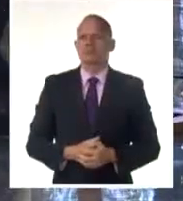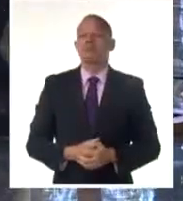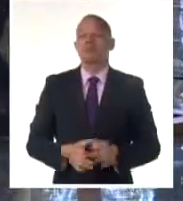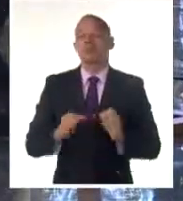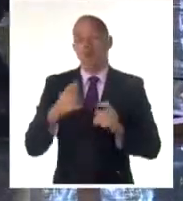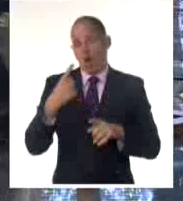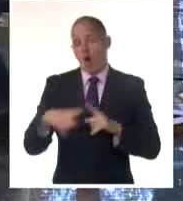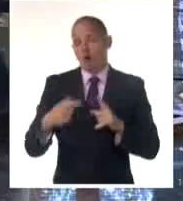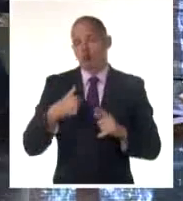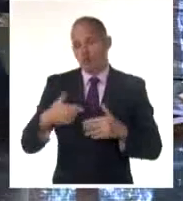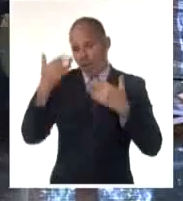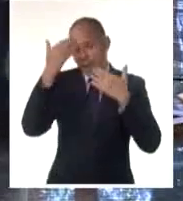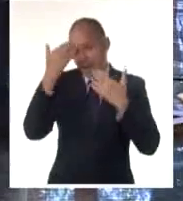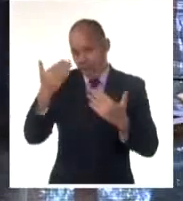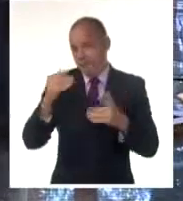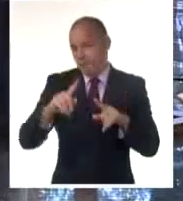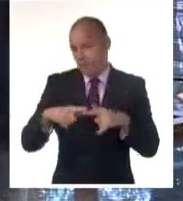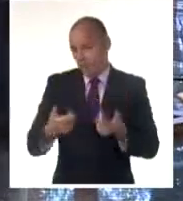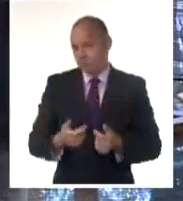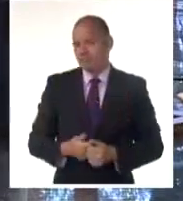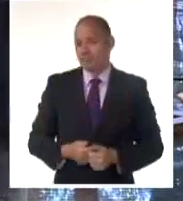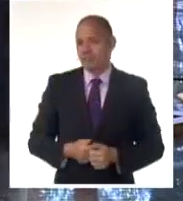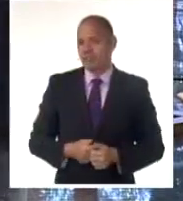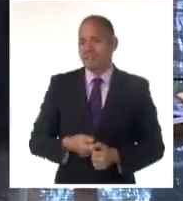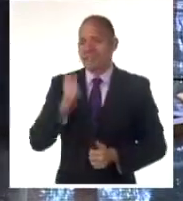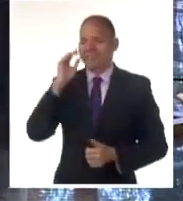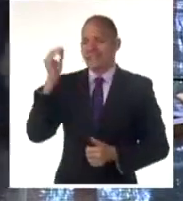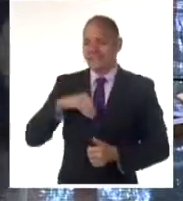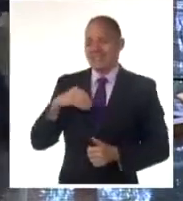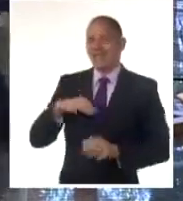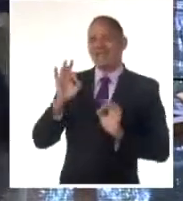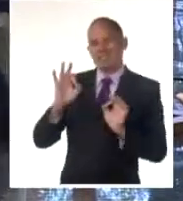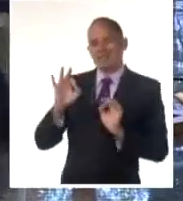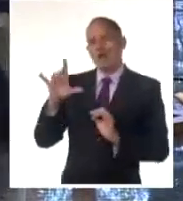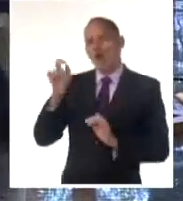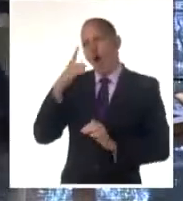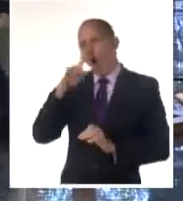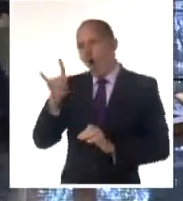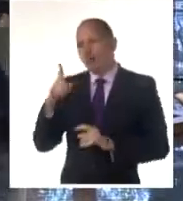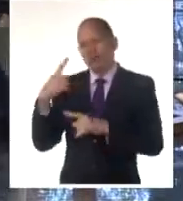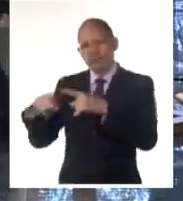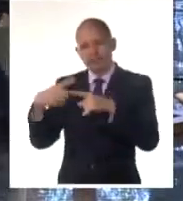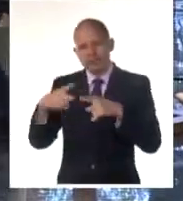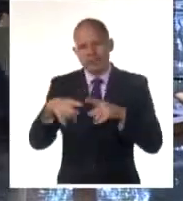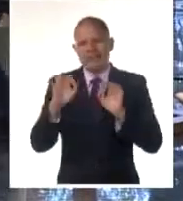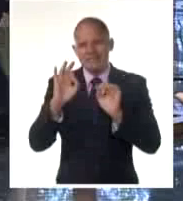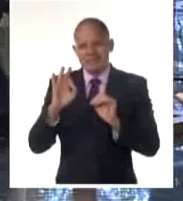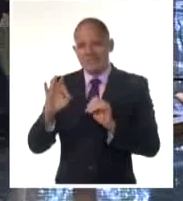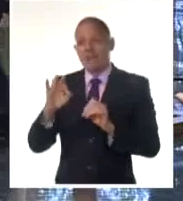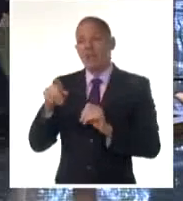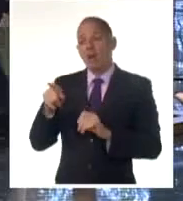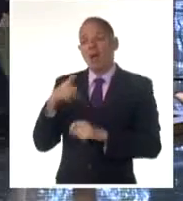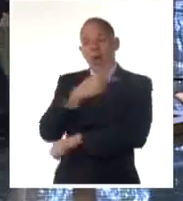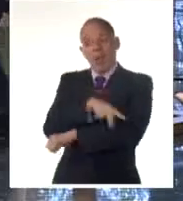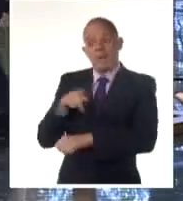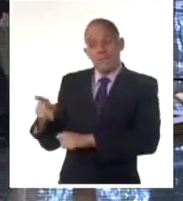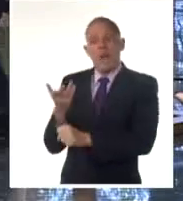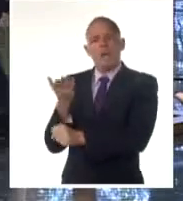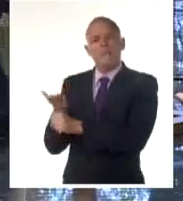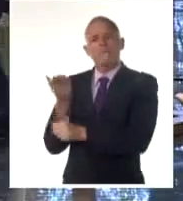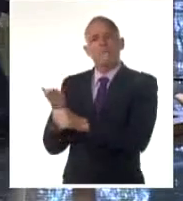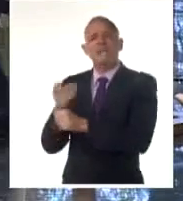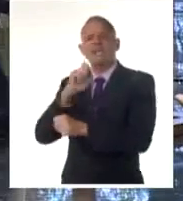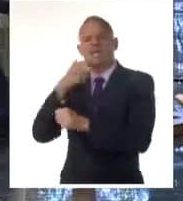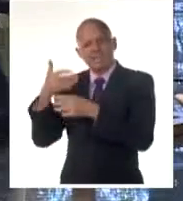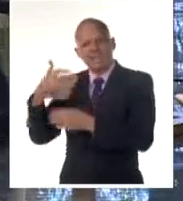Agradecer la posición de San Marino en apoyo a Cuba en la lucha contra el bloqueo y en este